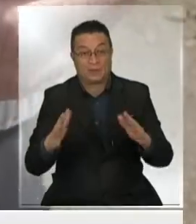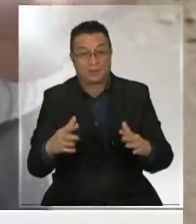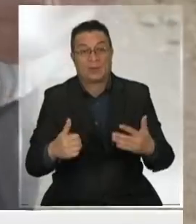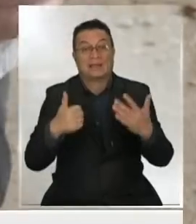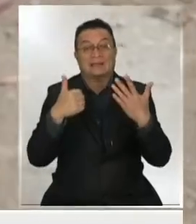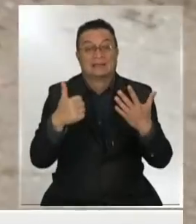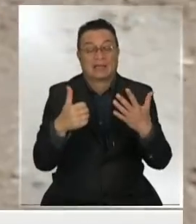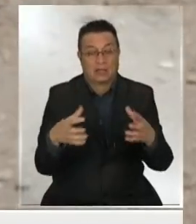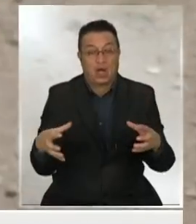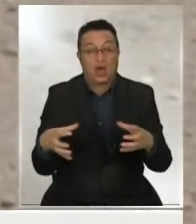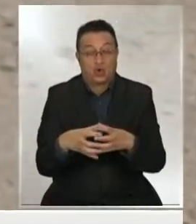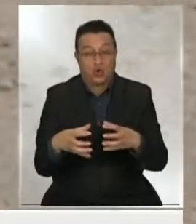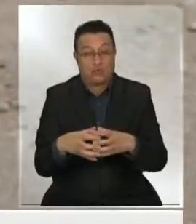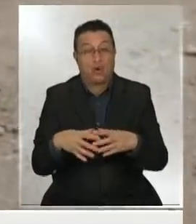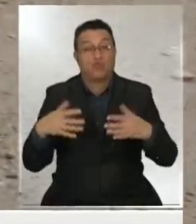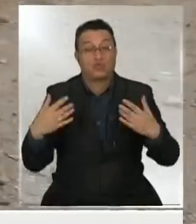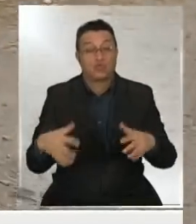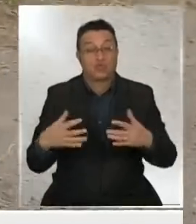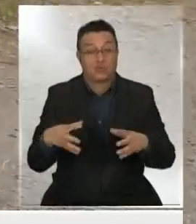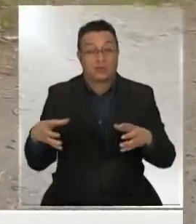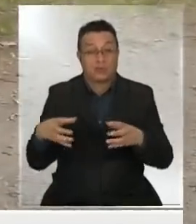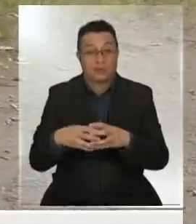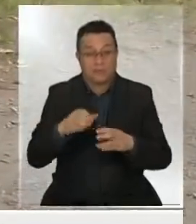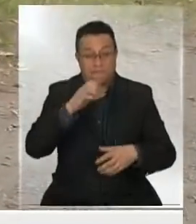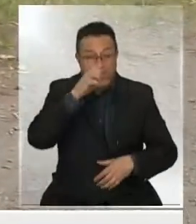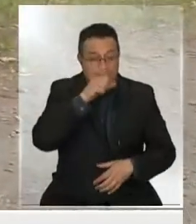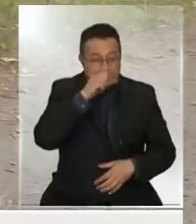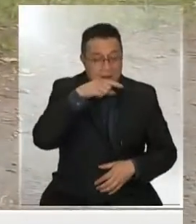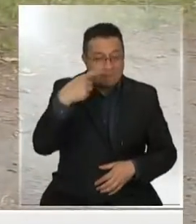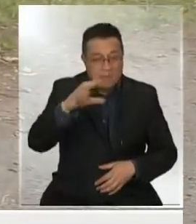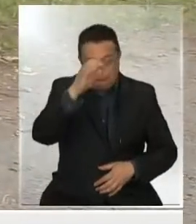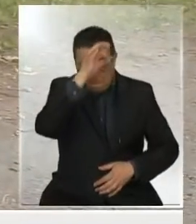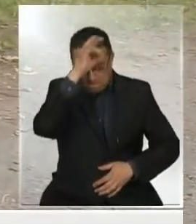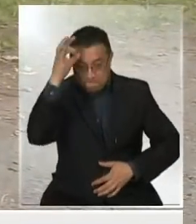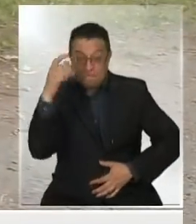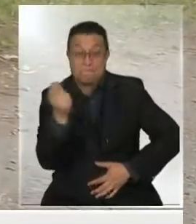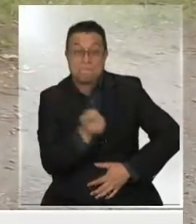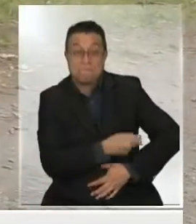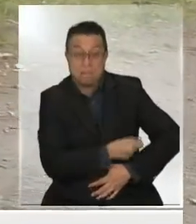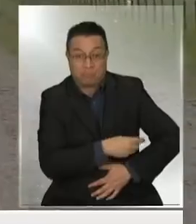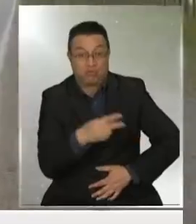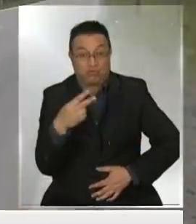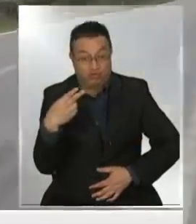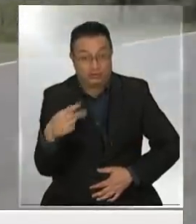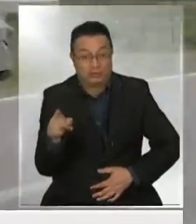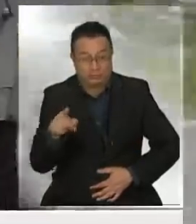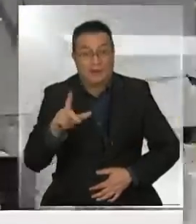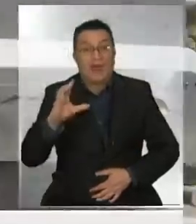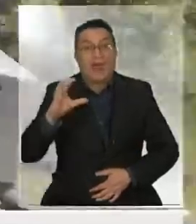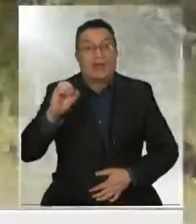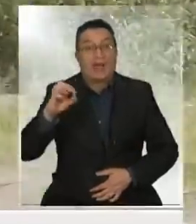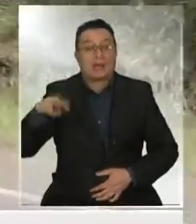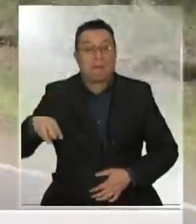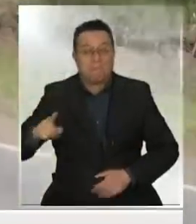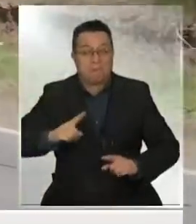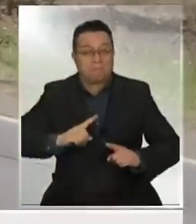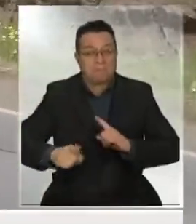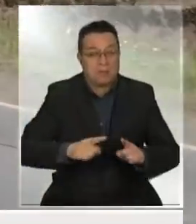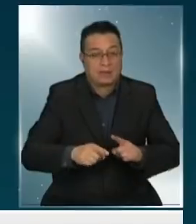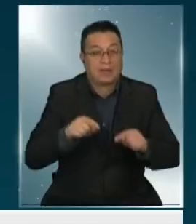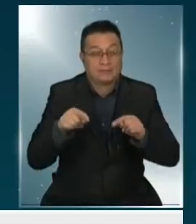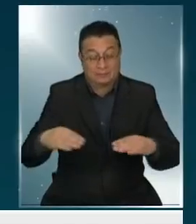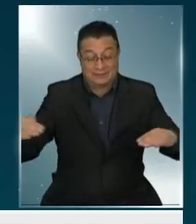6 grupos radicalizados de la llamada resistencia mapuche, todos ellos coordinados por la CAM. Precisamente en esta